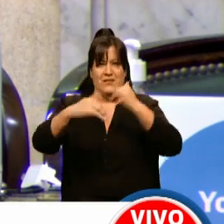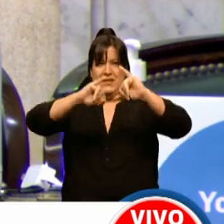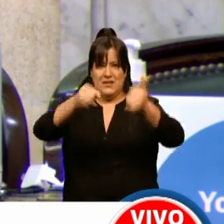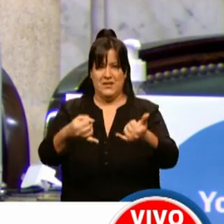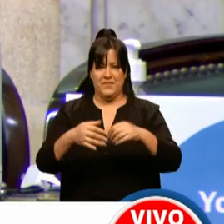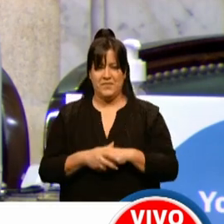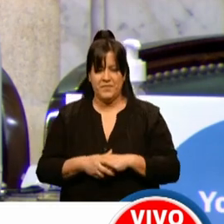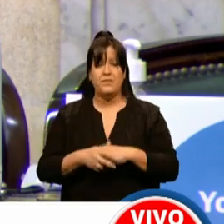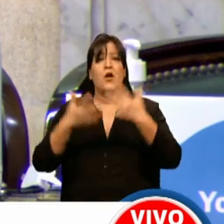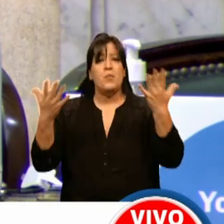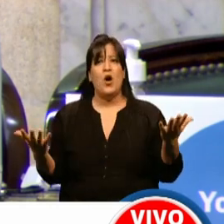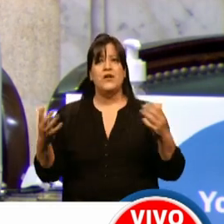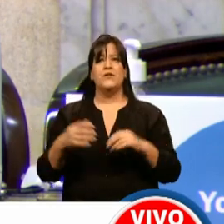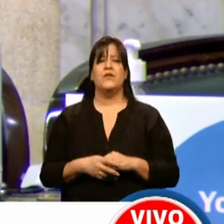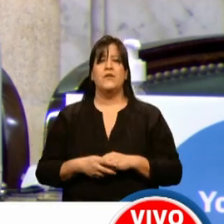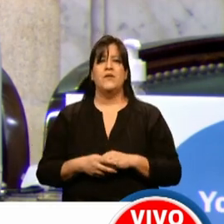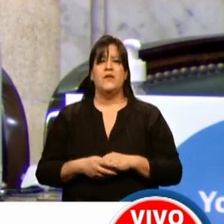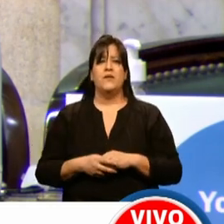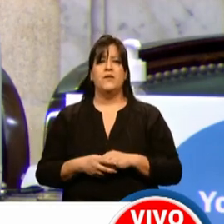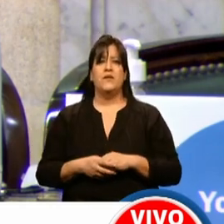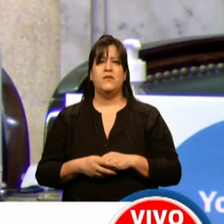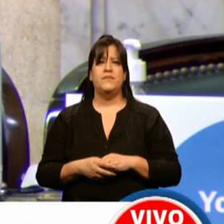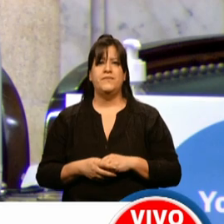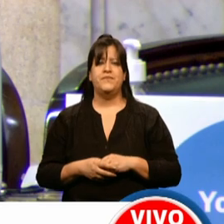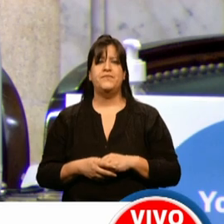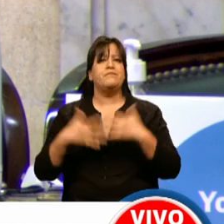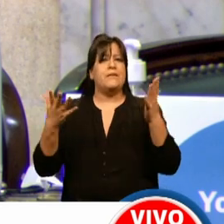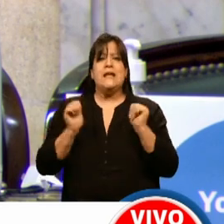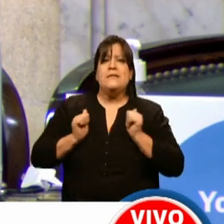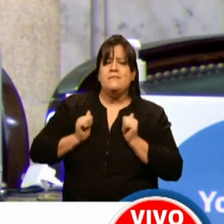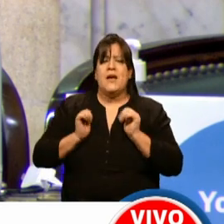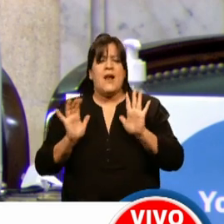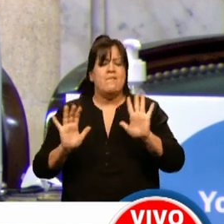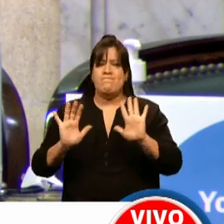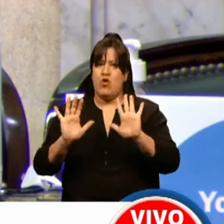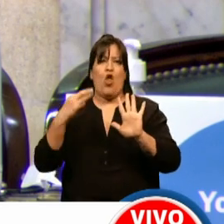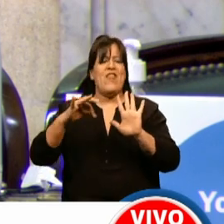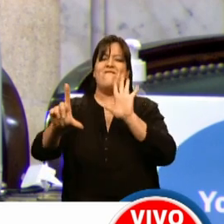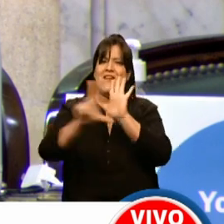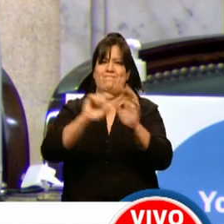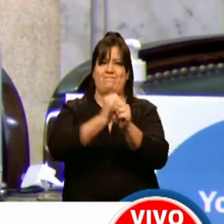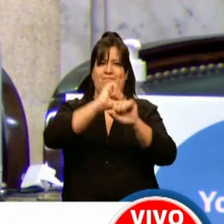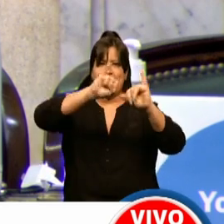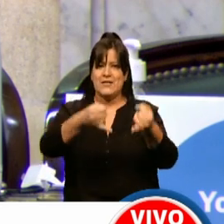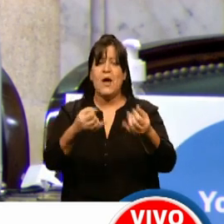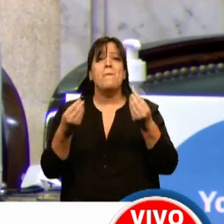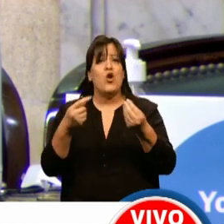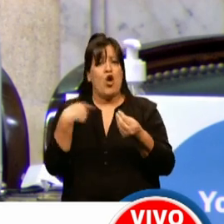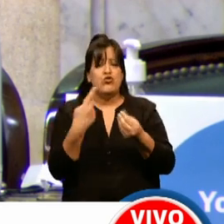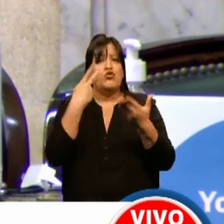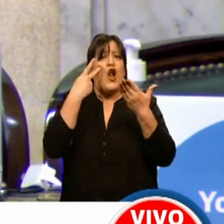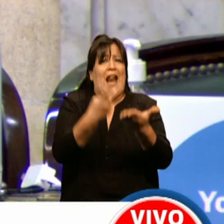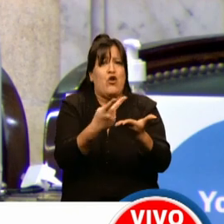ciudadanas por eso queremos que no hay que esperar más hay que hacerlo ley porque estamos reconociendo